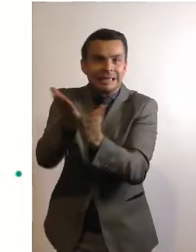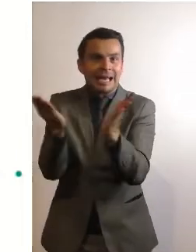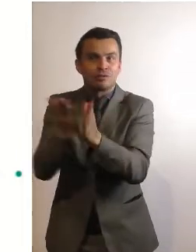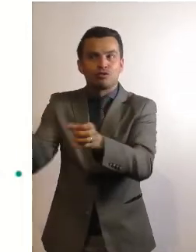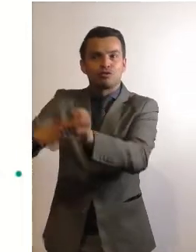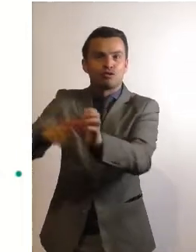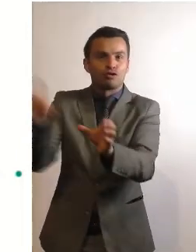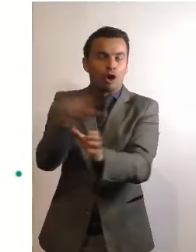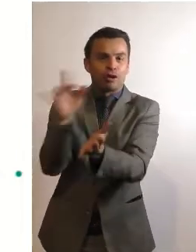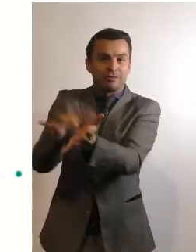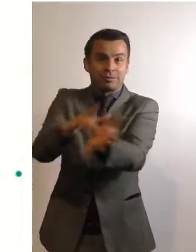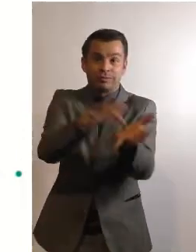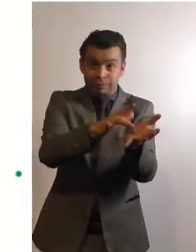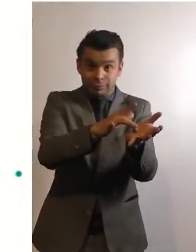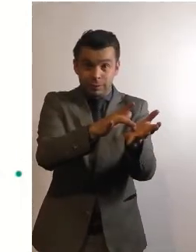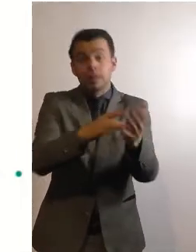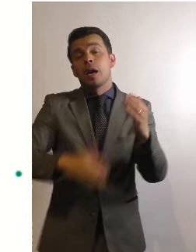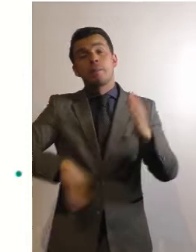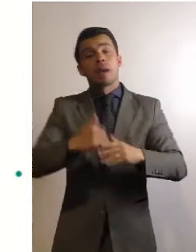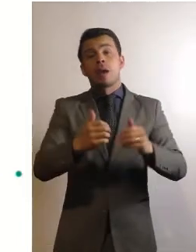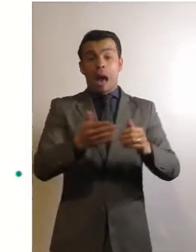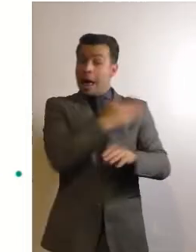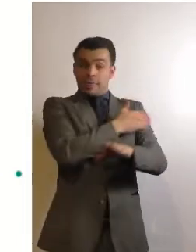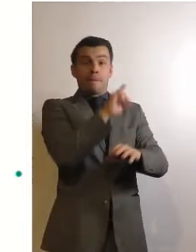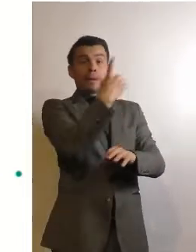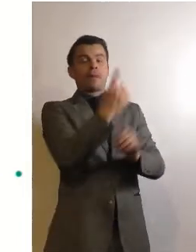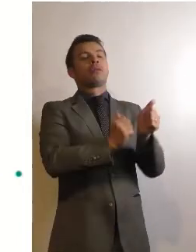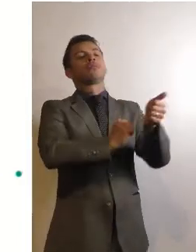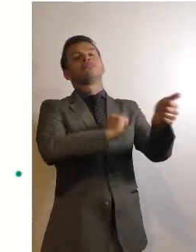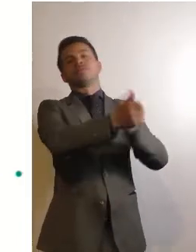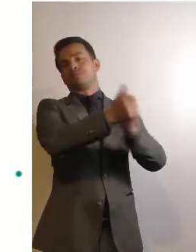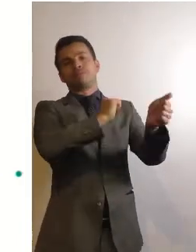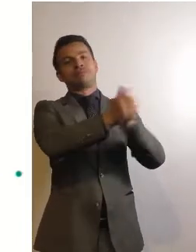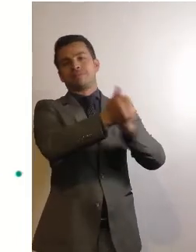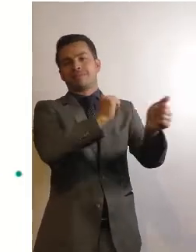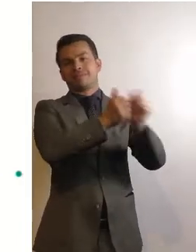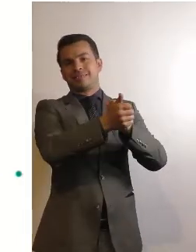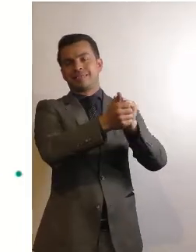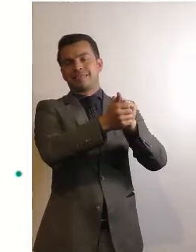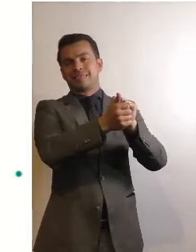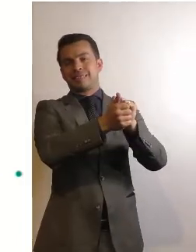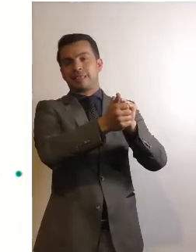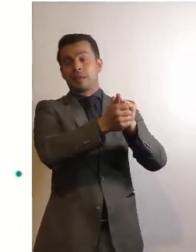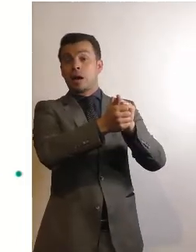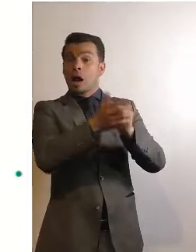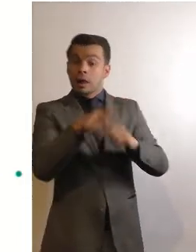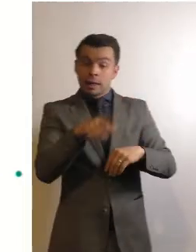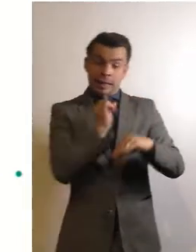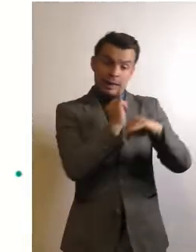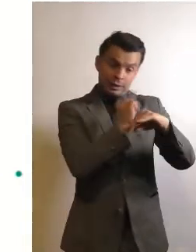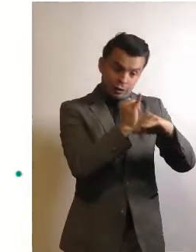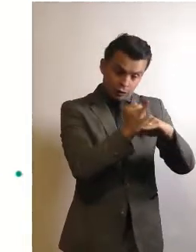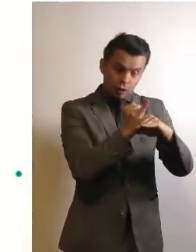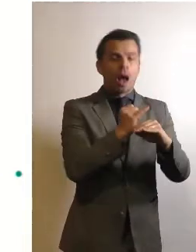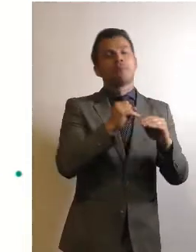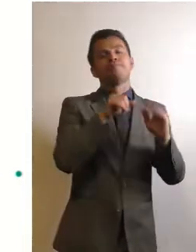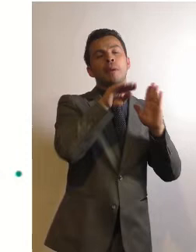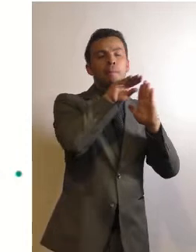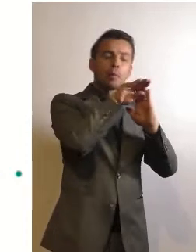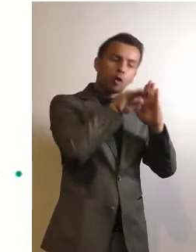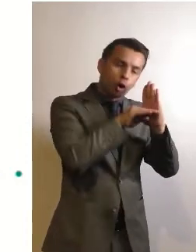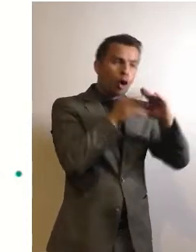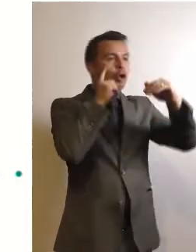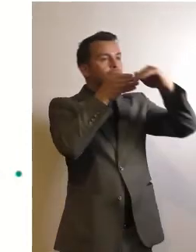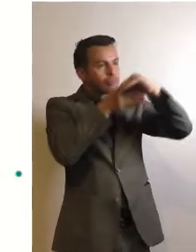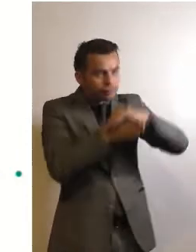donde iniciamos la alternancia. Debíamos estructurar los protocolos institucionales y los protocolos de cada una de las